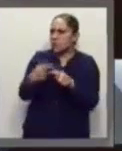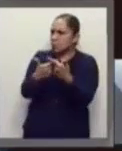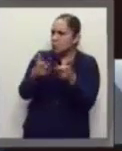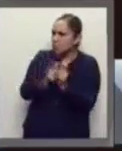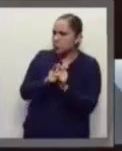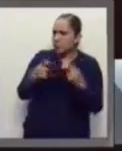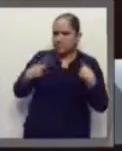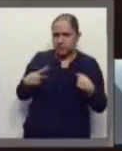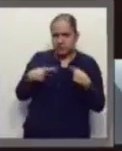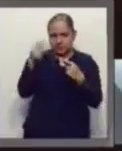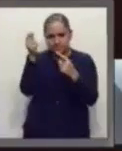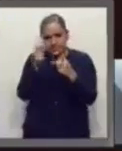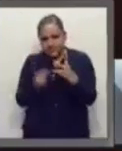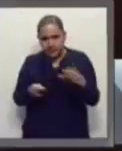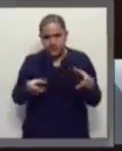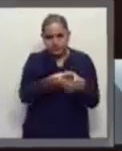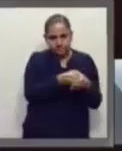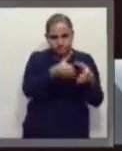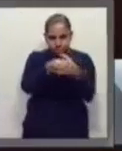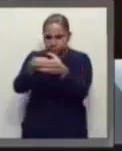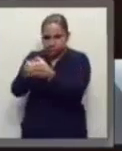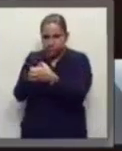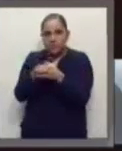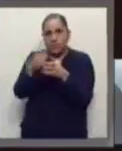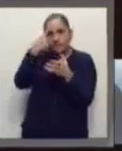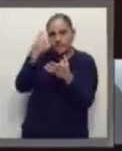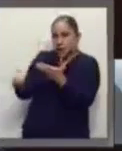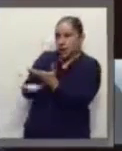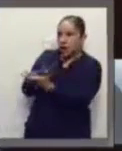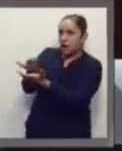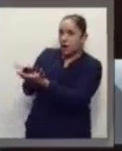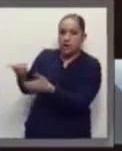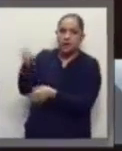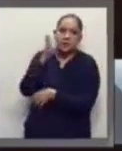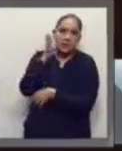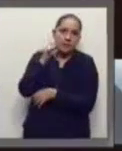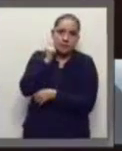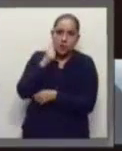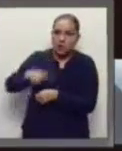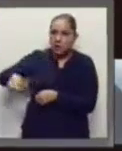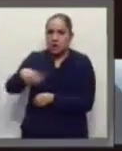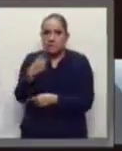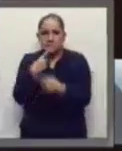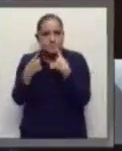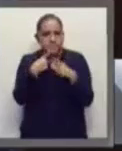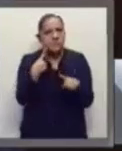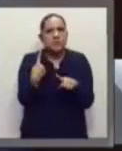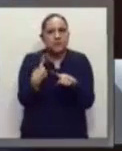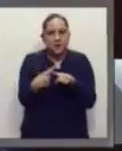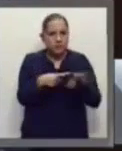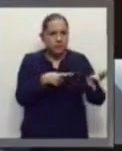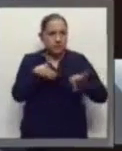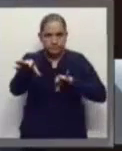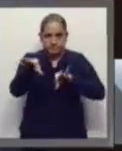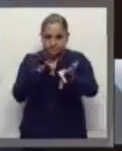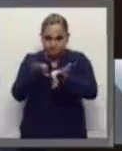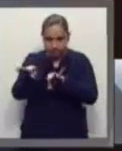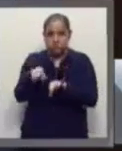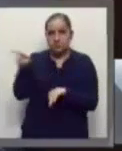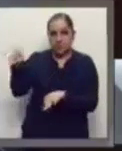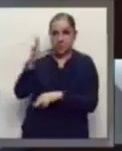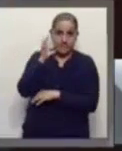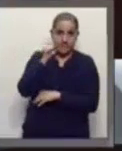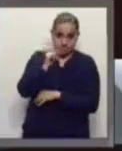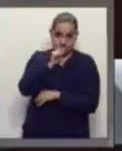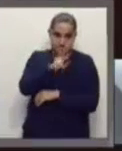propuestas a la Suprema Corte, a la Cámara de Senadores. La Cámara de Senadores, en cumplimiento de la atribución que le da la